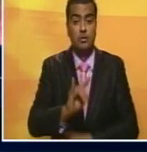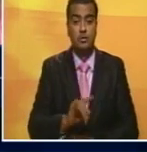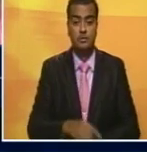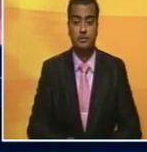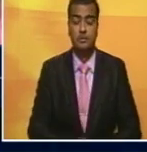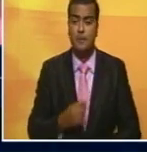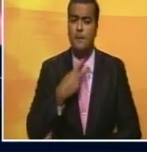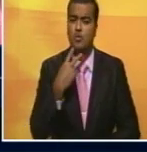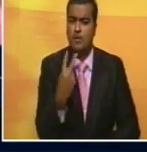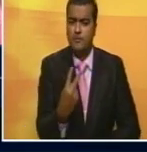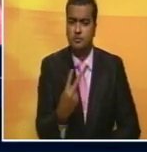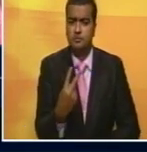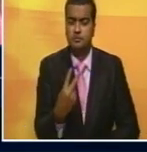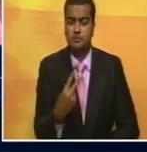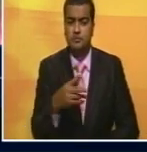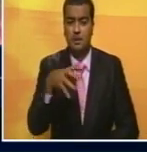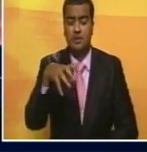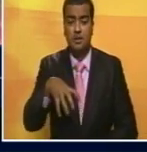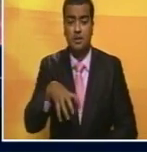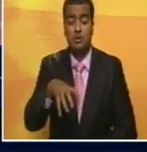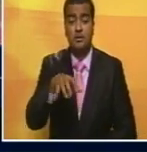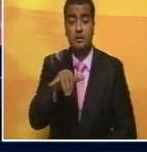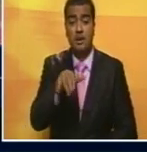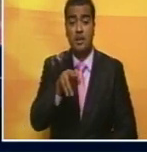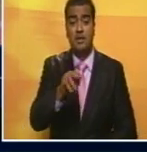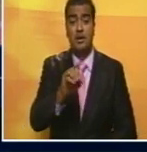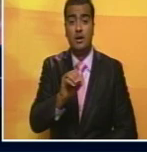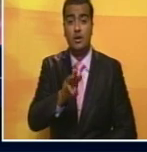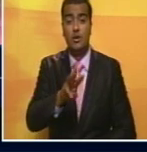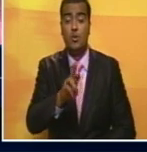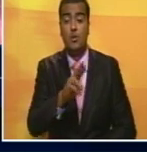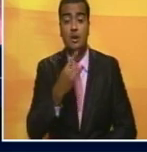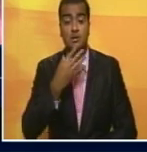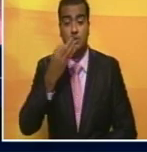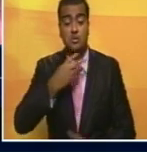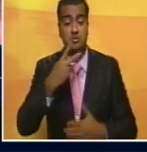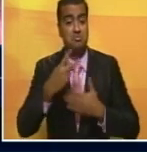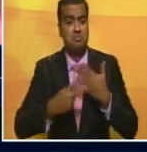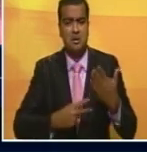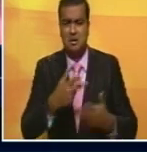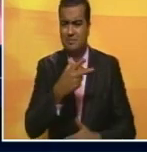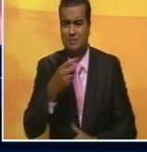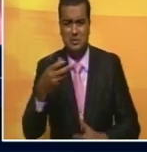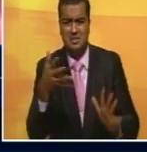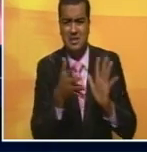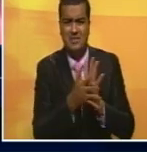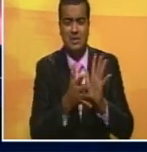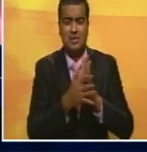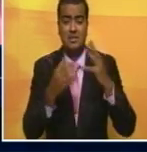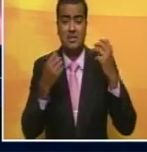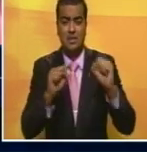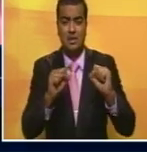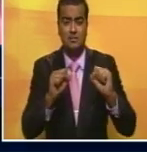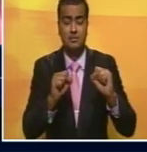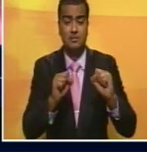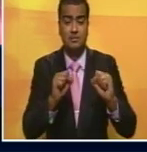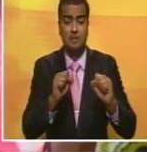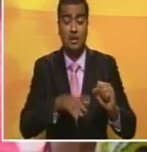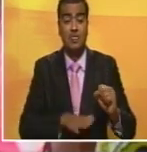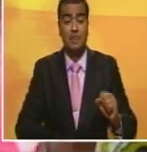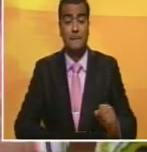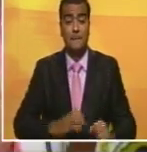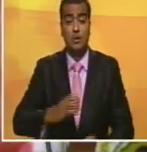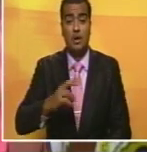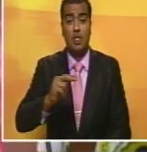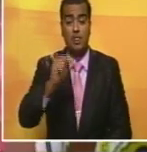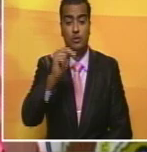La portavoz del Departamento de Estado, Heather Nauert, aseguró que sus planes no equivalen a los ensayos nucleares emprendidos por